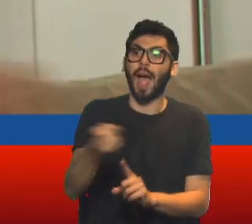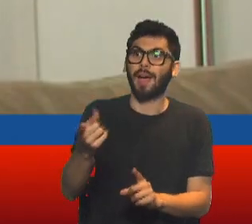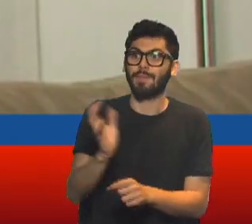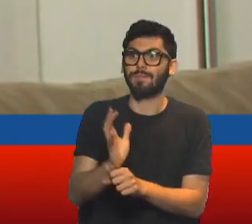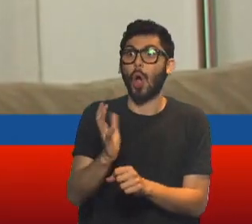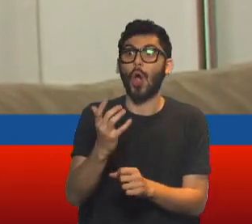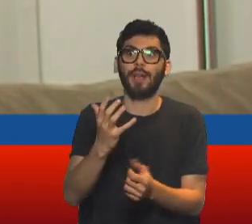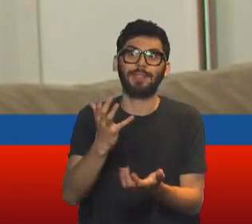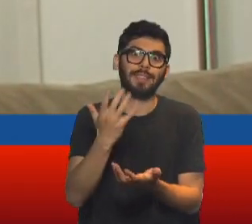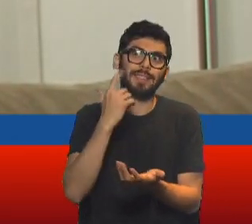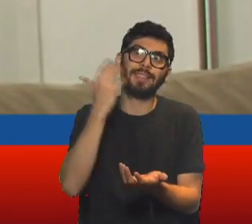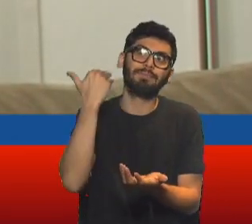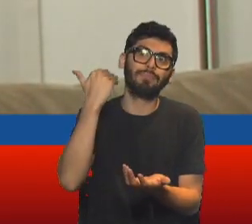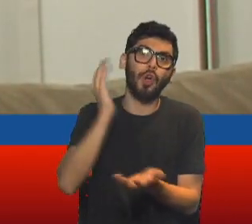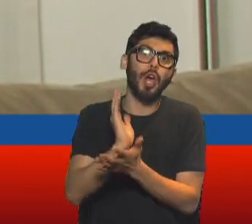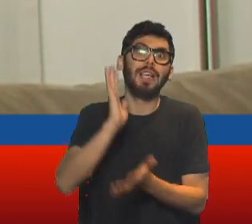queríamos ver, pero bueno, ya es tarde.